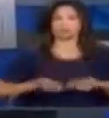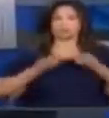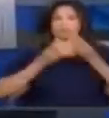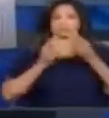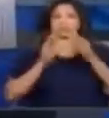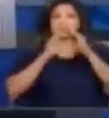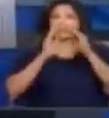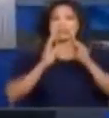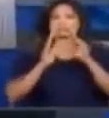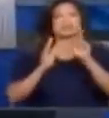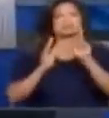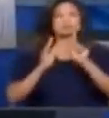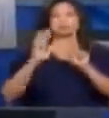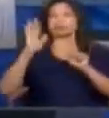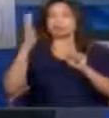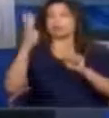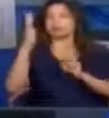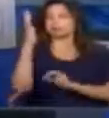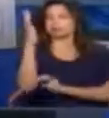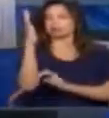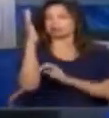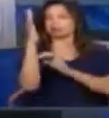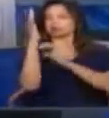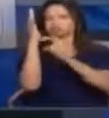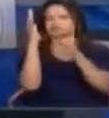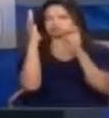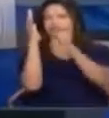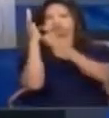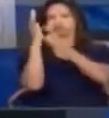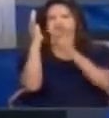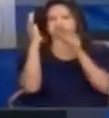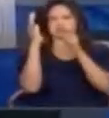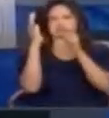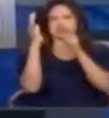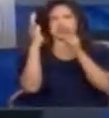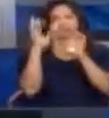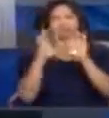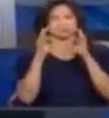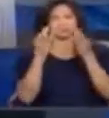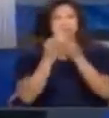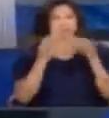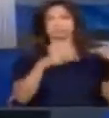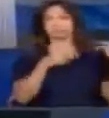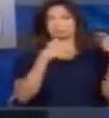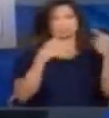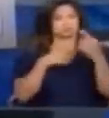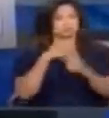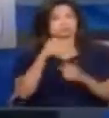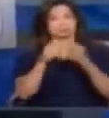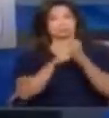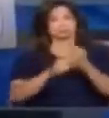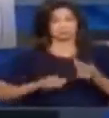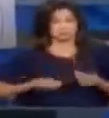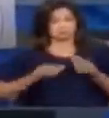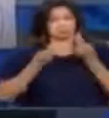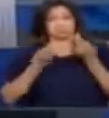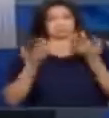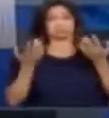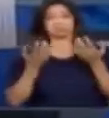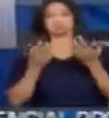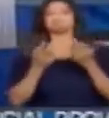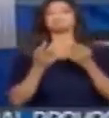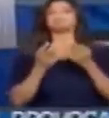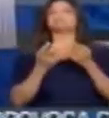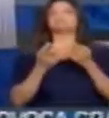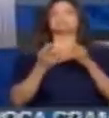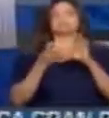en condiciones paupérrimas junto a toda su familia y desde hace muchos años. Lo conocimos